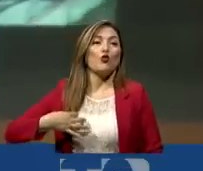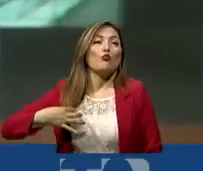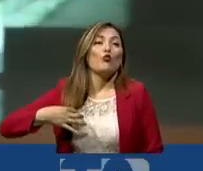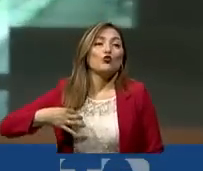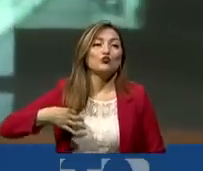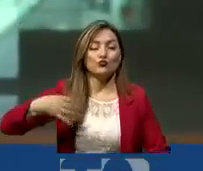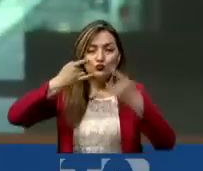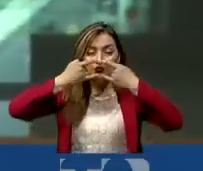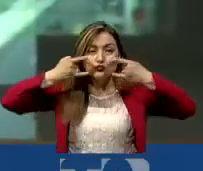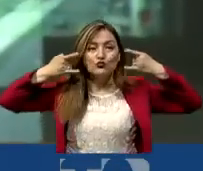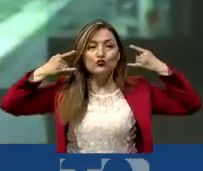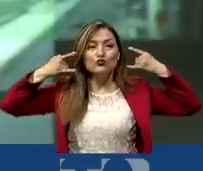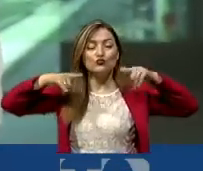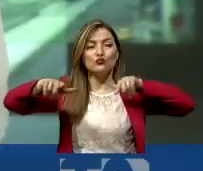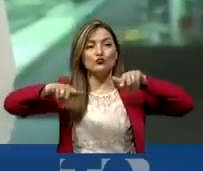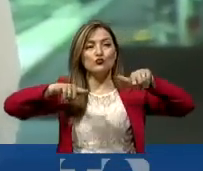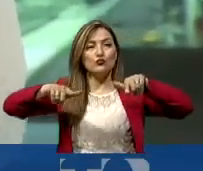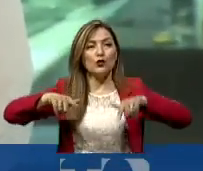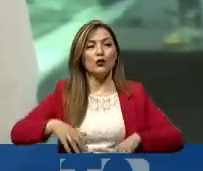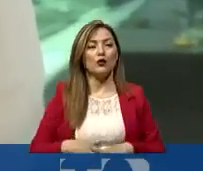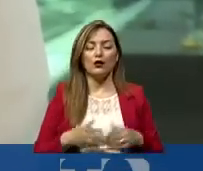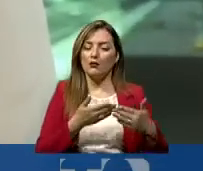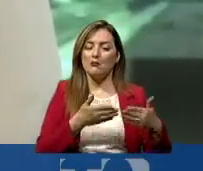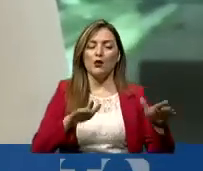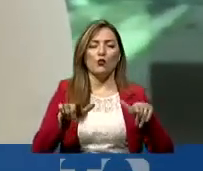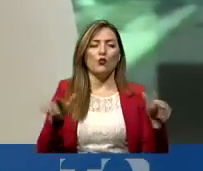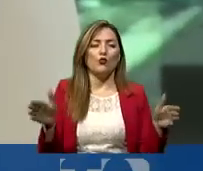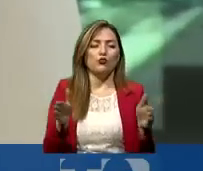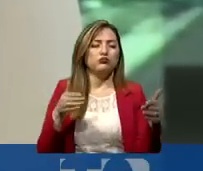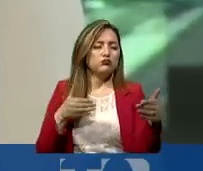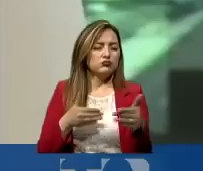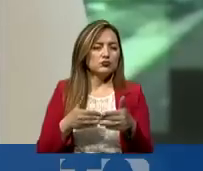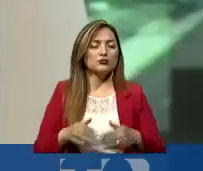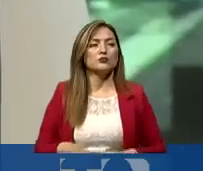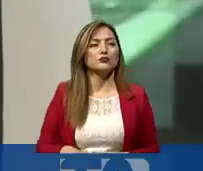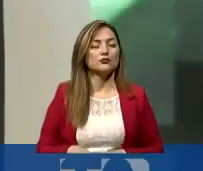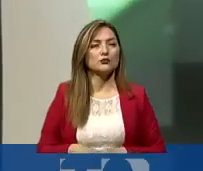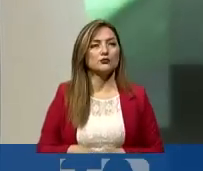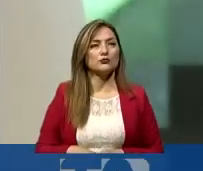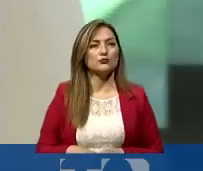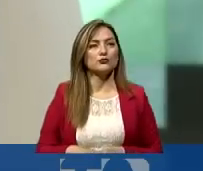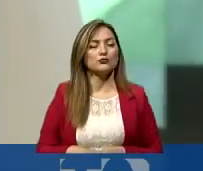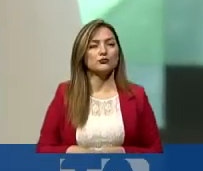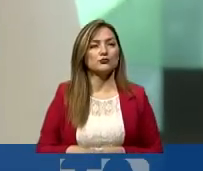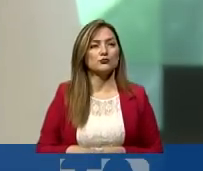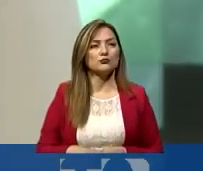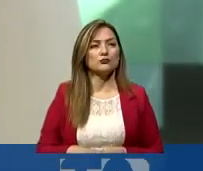de las mascarillas en espacios abiertos y cerrados. Pero sobre todo hacemos un llamado de tranquilidad a los